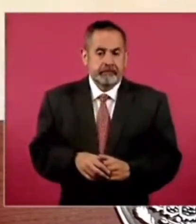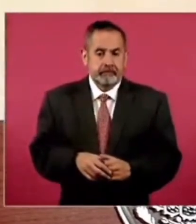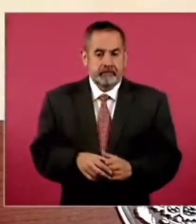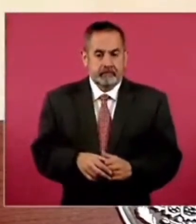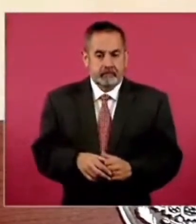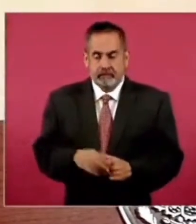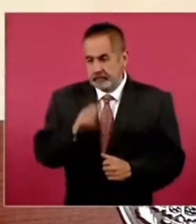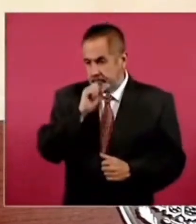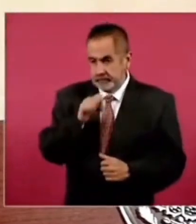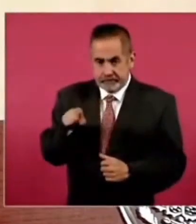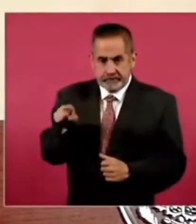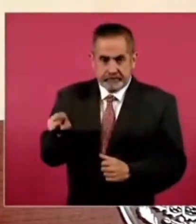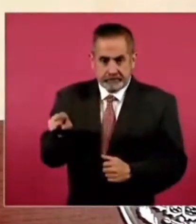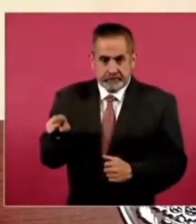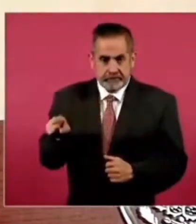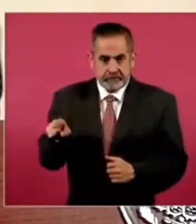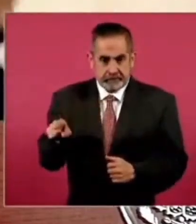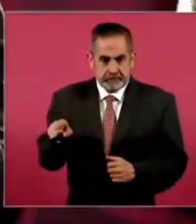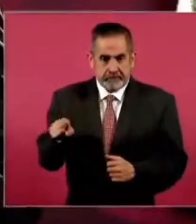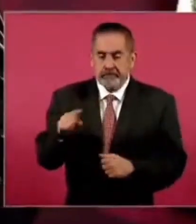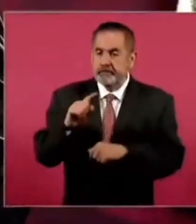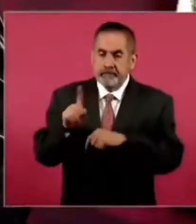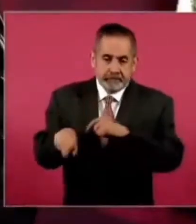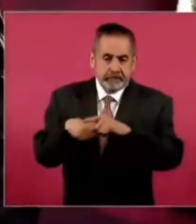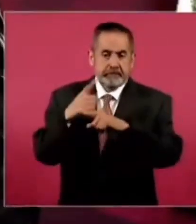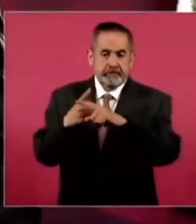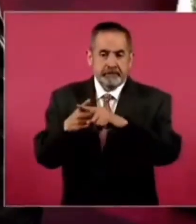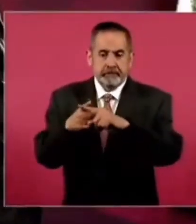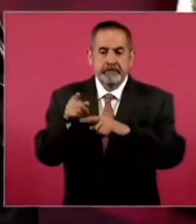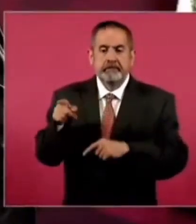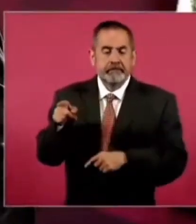Y también, además de eso,